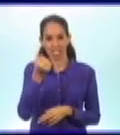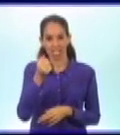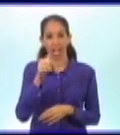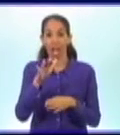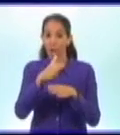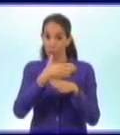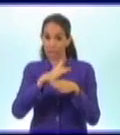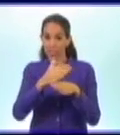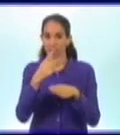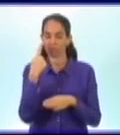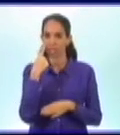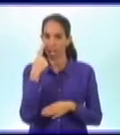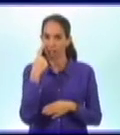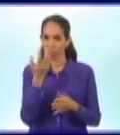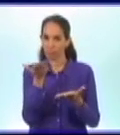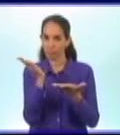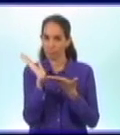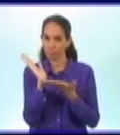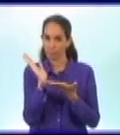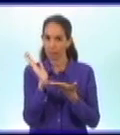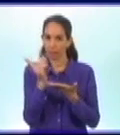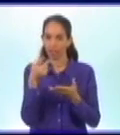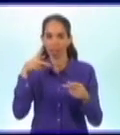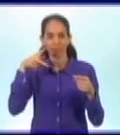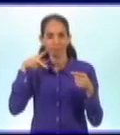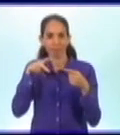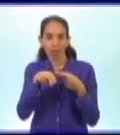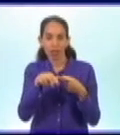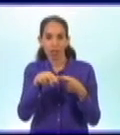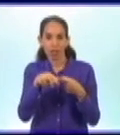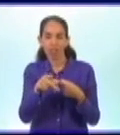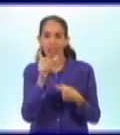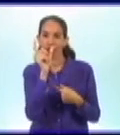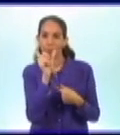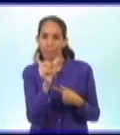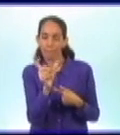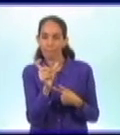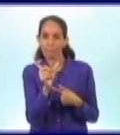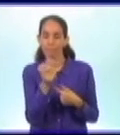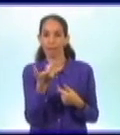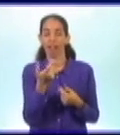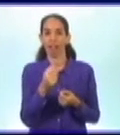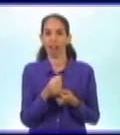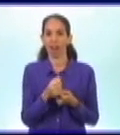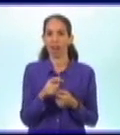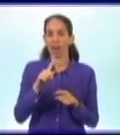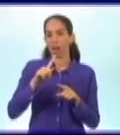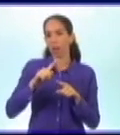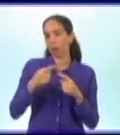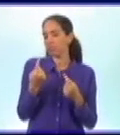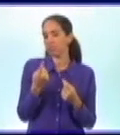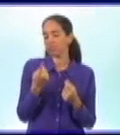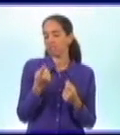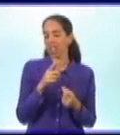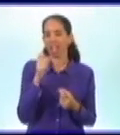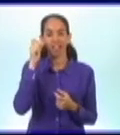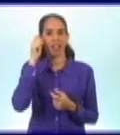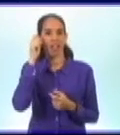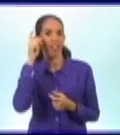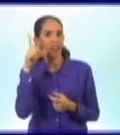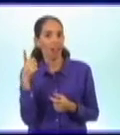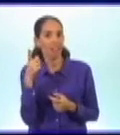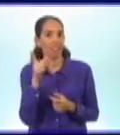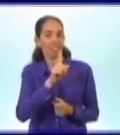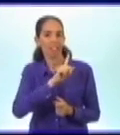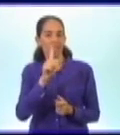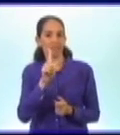quiere decir reticencia, es la interrupción de la frase iniciada que de modo insinuante deja entrever lo que se quiere decir o que a